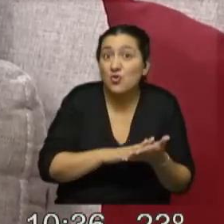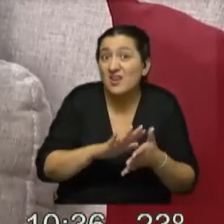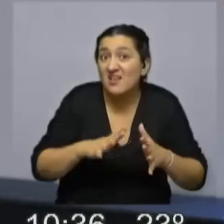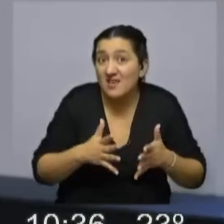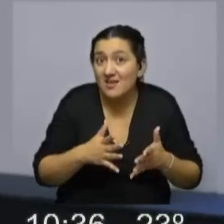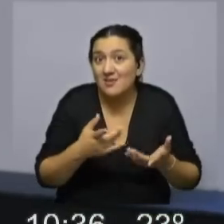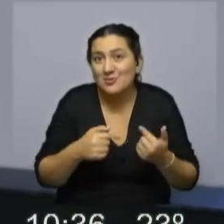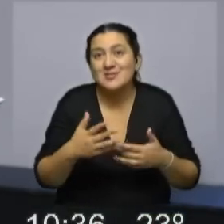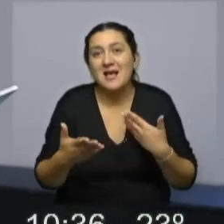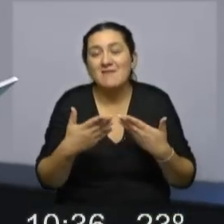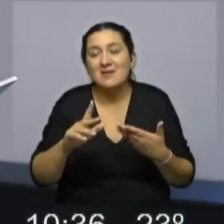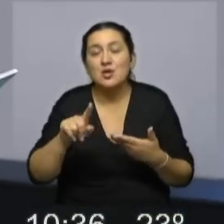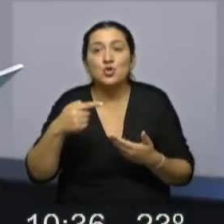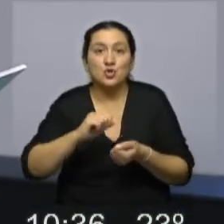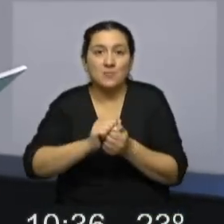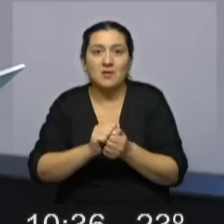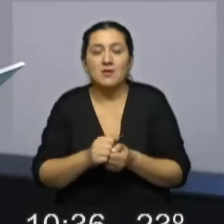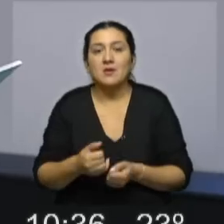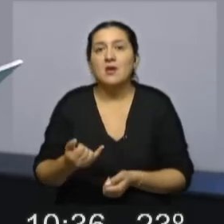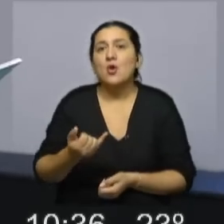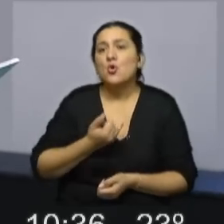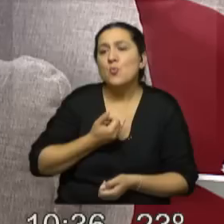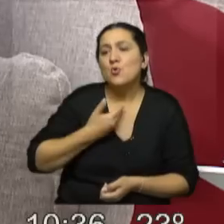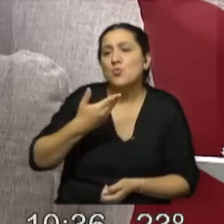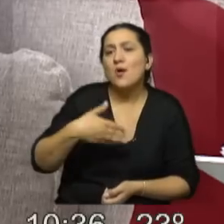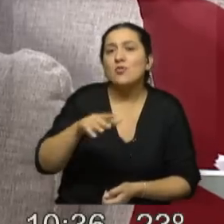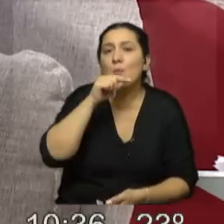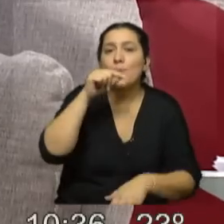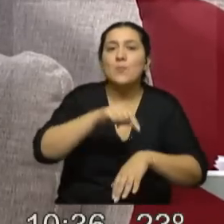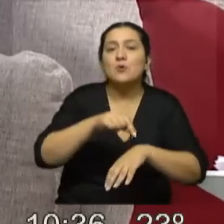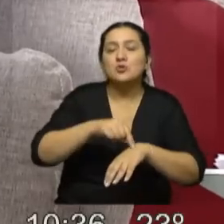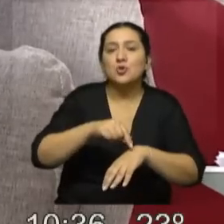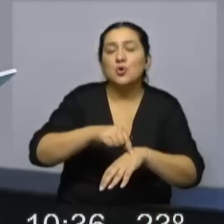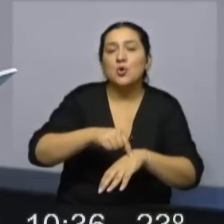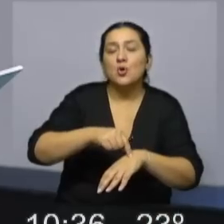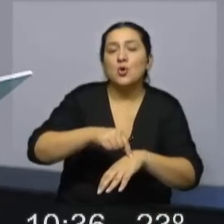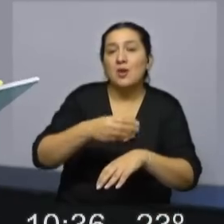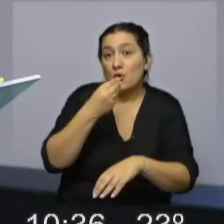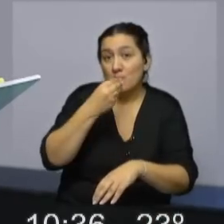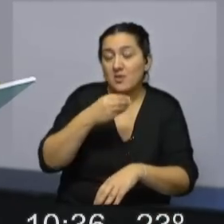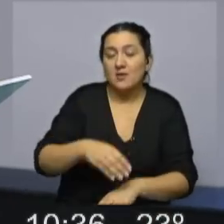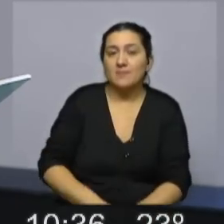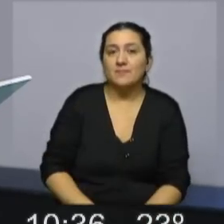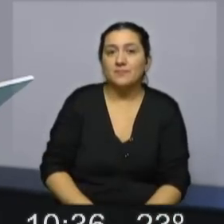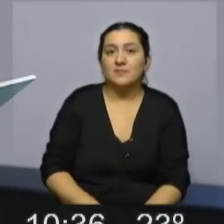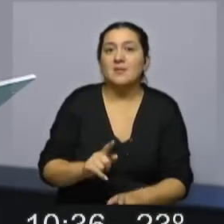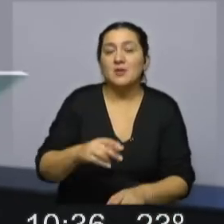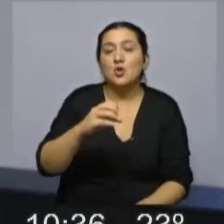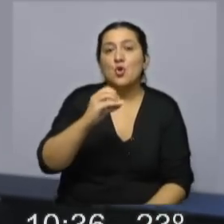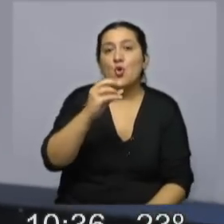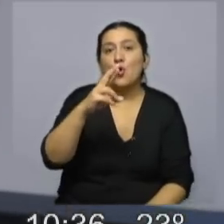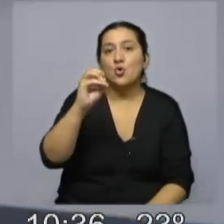Cómo y cuándo el pollo a la Maryland pero voy a enganchar con otra y cómo y cuándo oro del ring